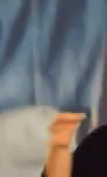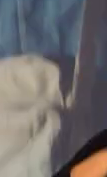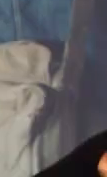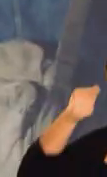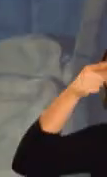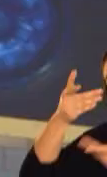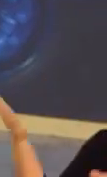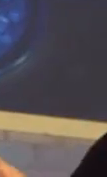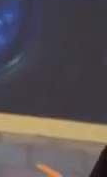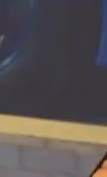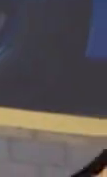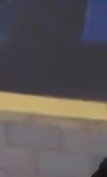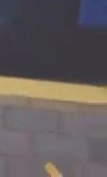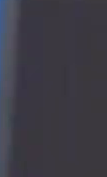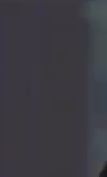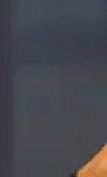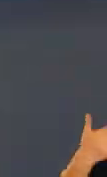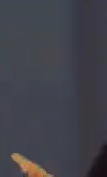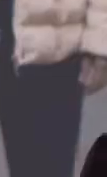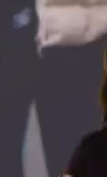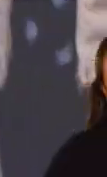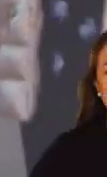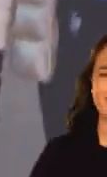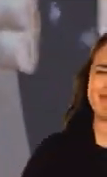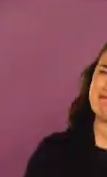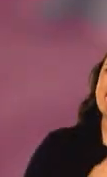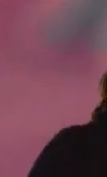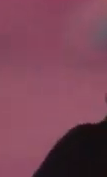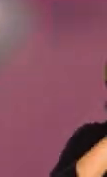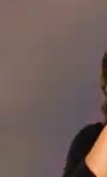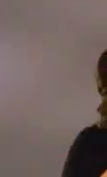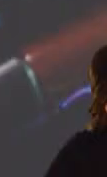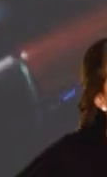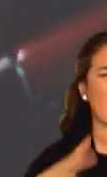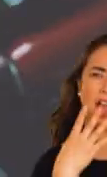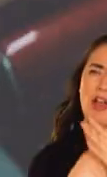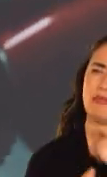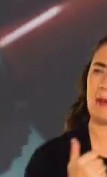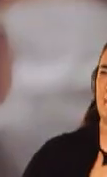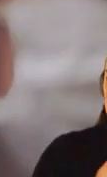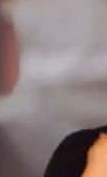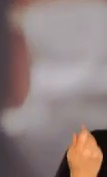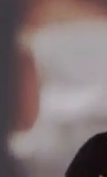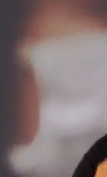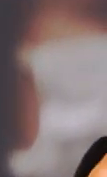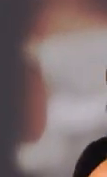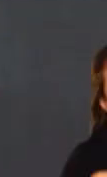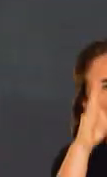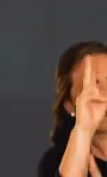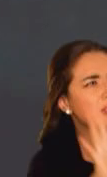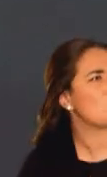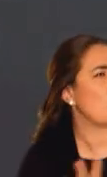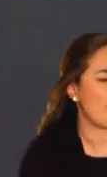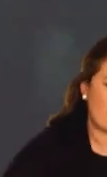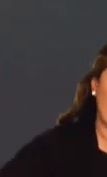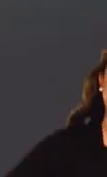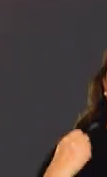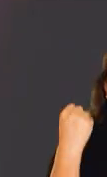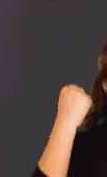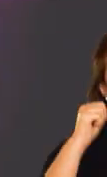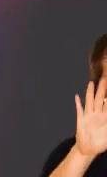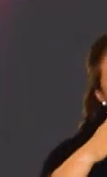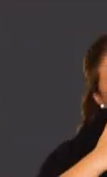y a la amabilidad. A pensar en el otro y cederle el espacio a quien más lo necesite. Aprendimos a cuidarnos en las